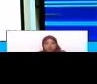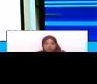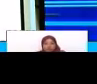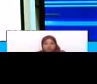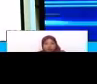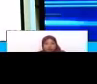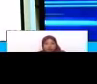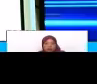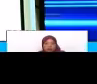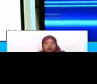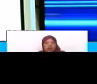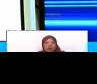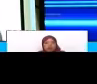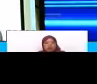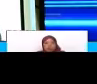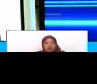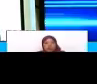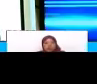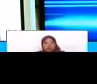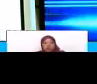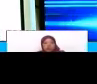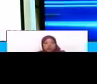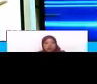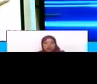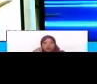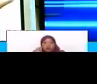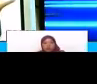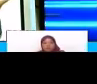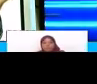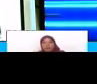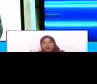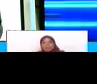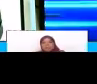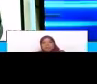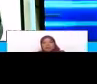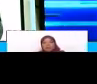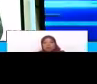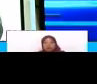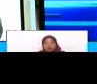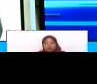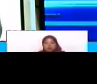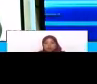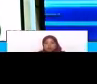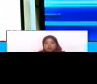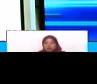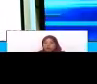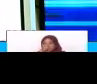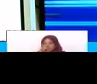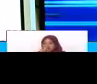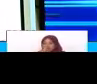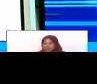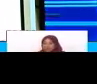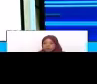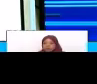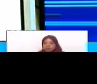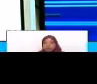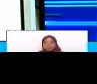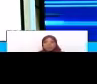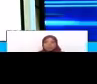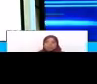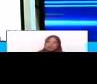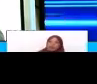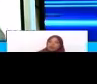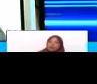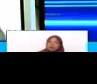ExxonMobil, un brazo imperial para el petróleo, la ExxonMobil, que ellos pretenden, como